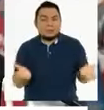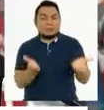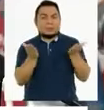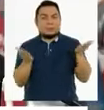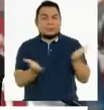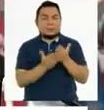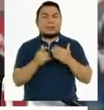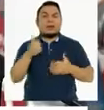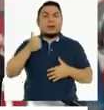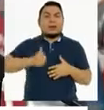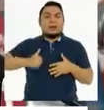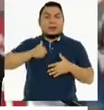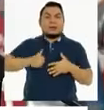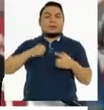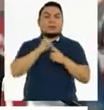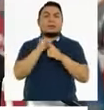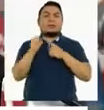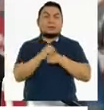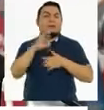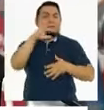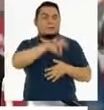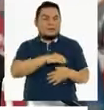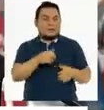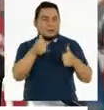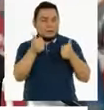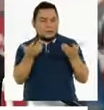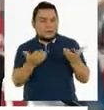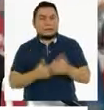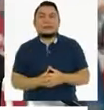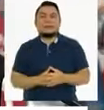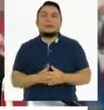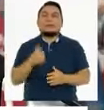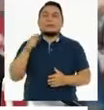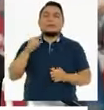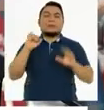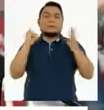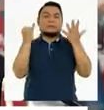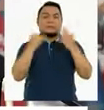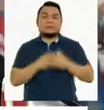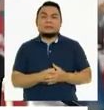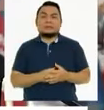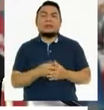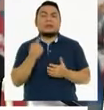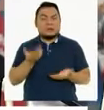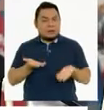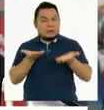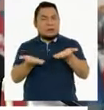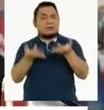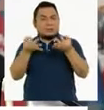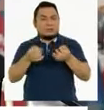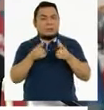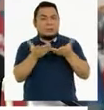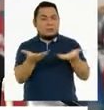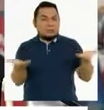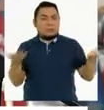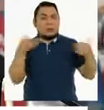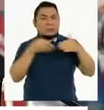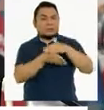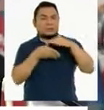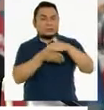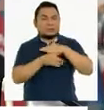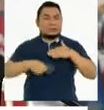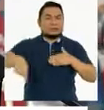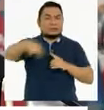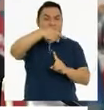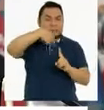promover actitudes socialmente favorables. En sexto lugar, asegurar condiciones de accesibilidad